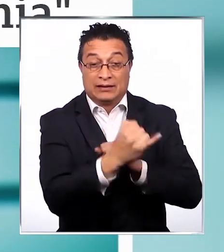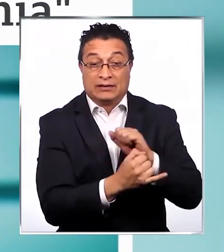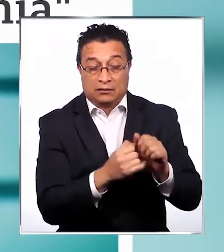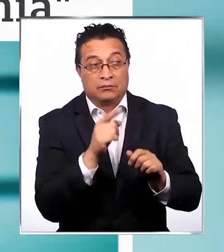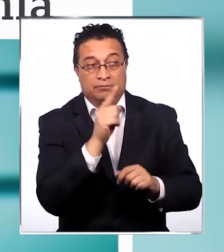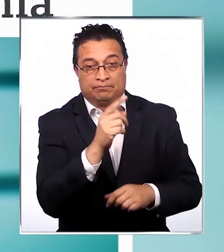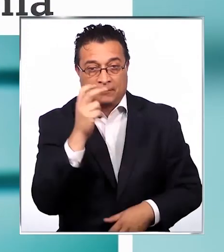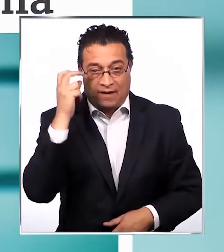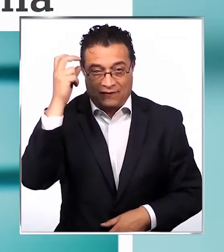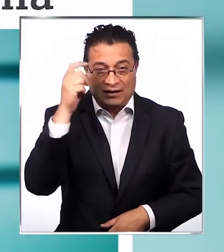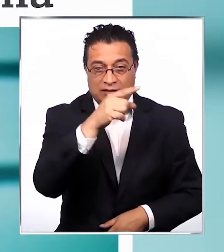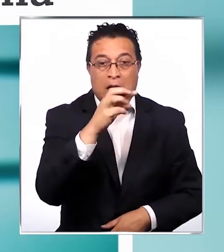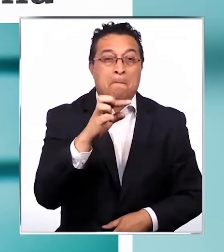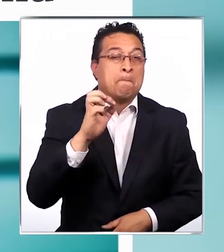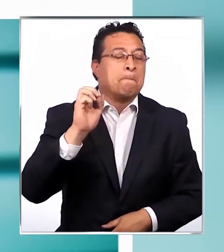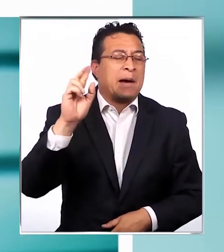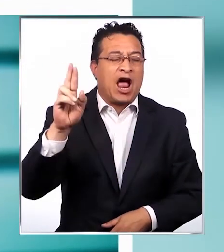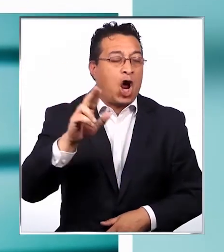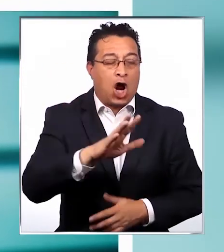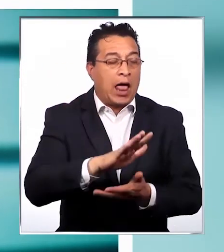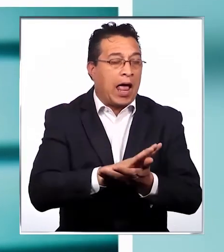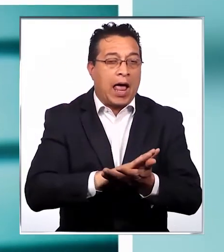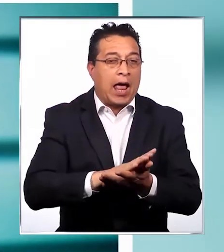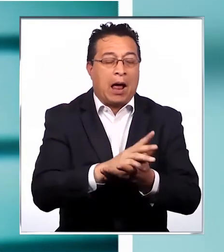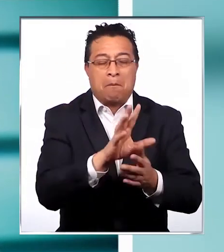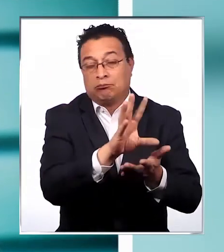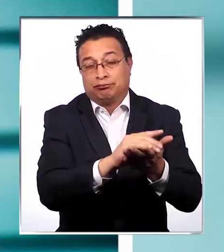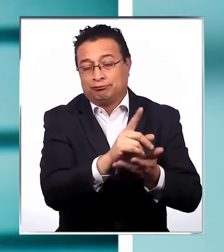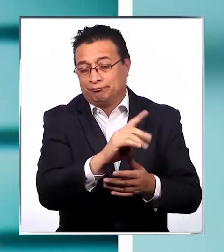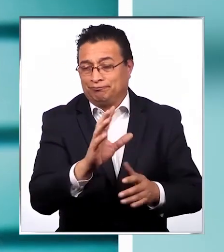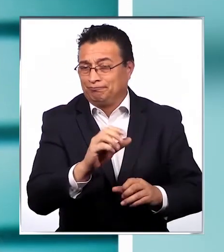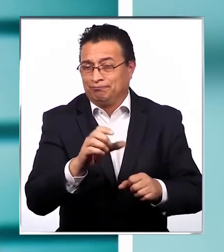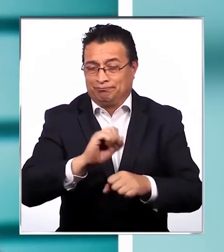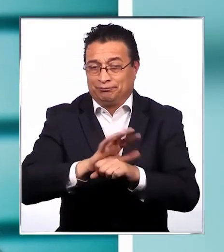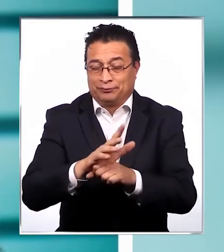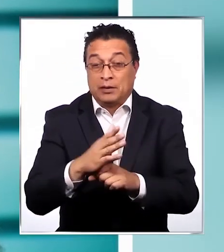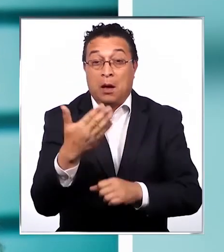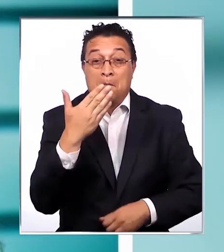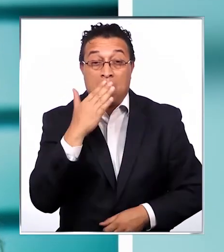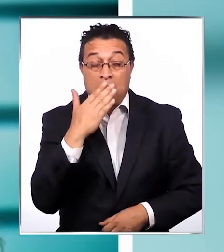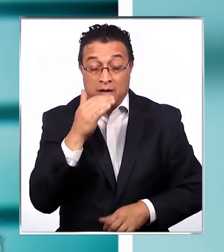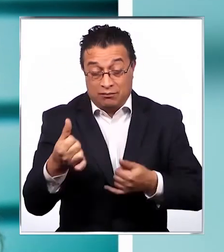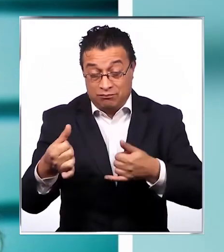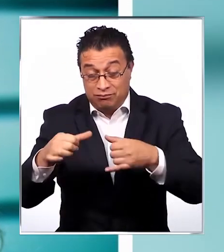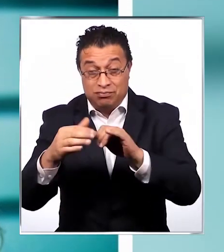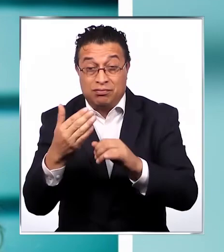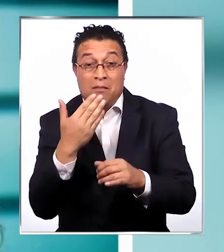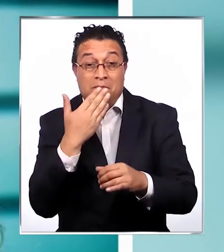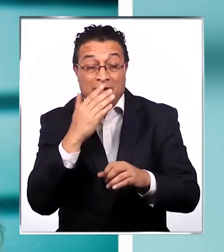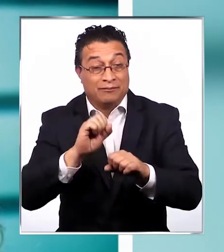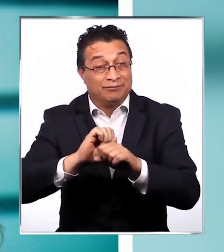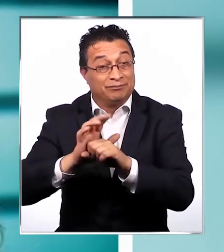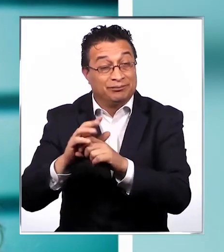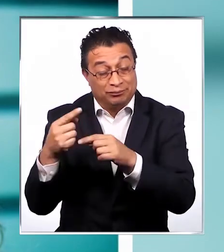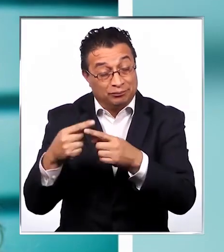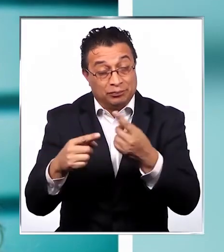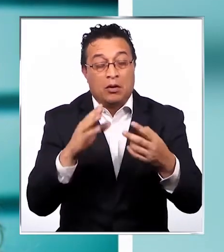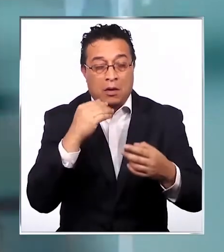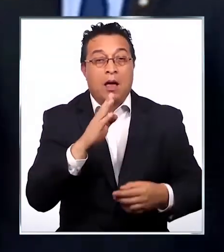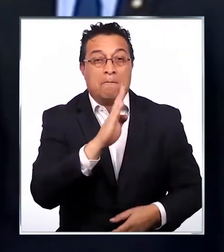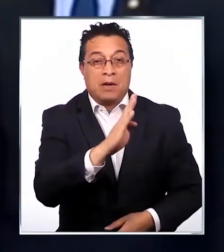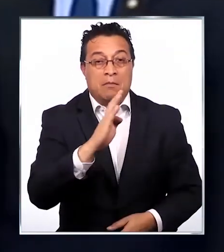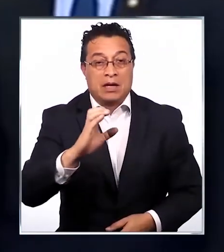señalan a Brasil como el peor ejemplo de enfrentamiento de una pandemia. La prestigiosa epidemióloga Denise Garrett respondió a